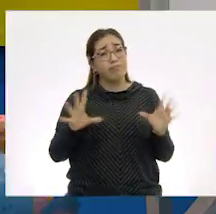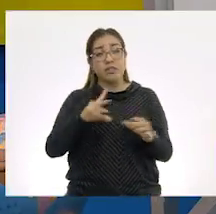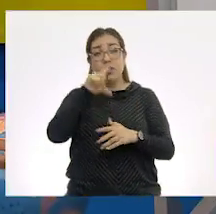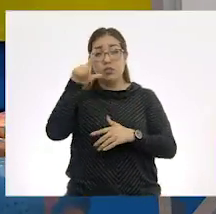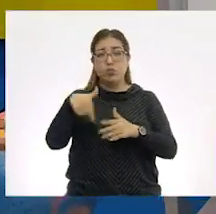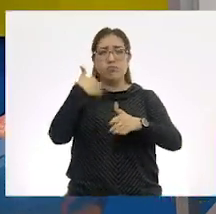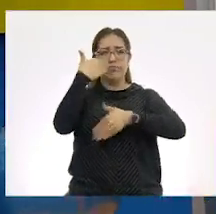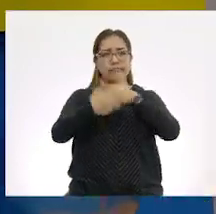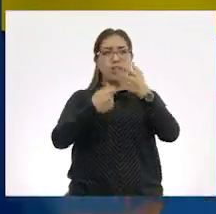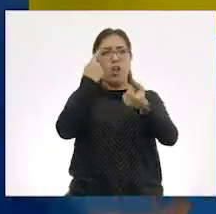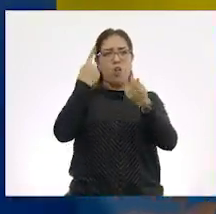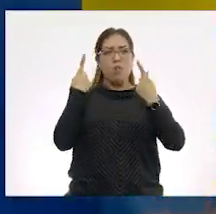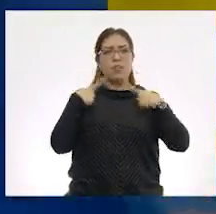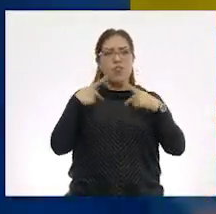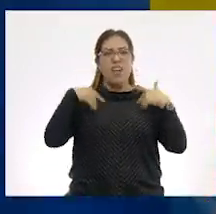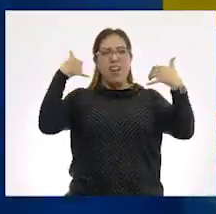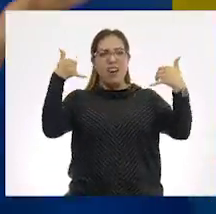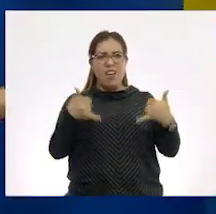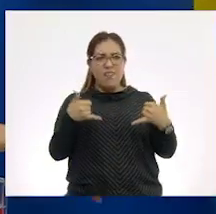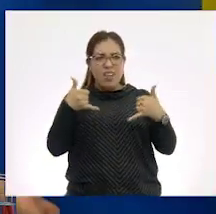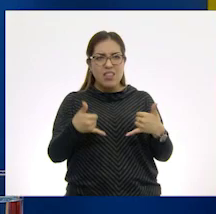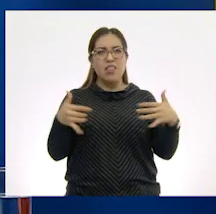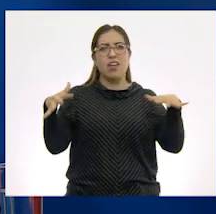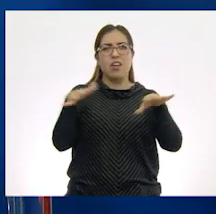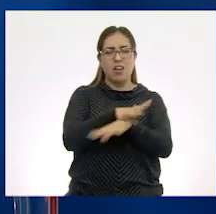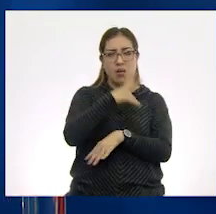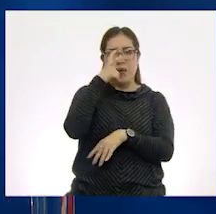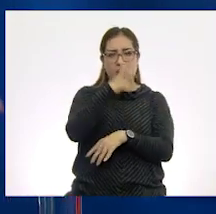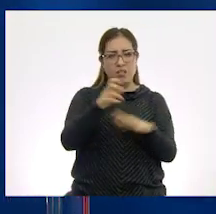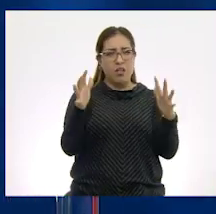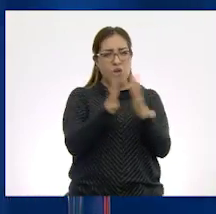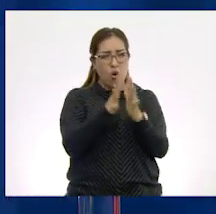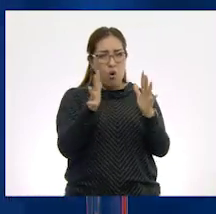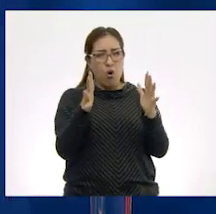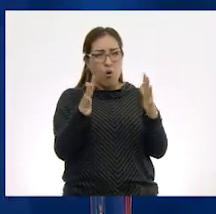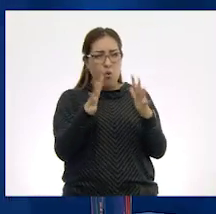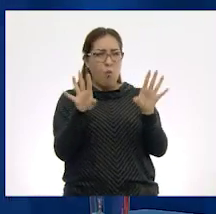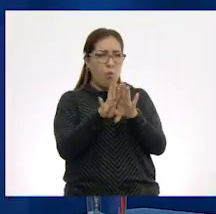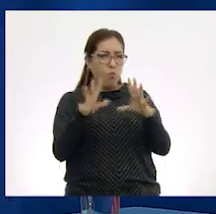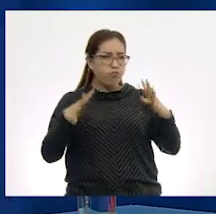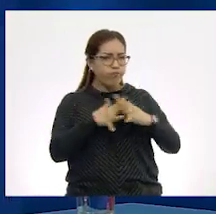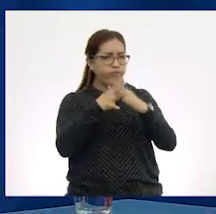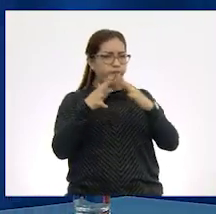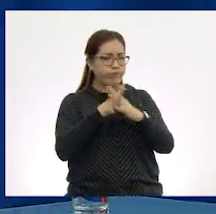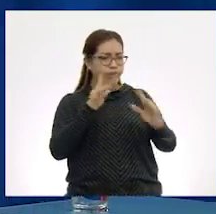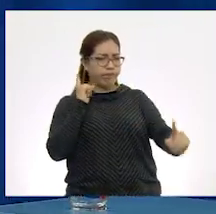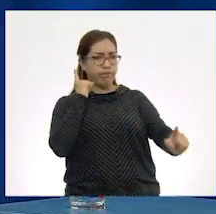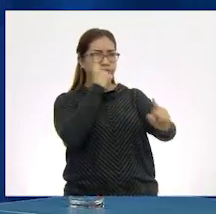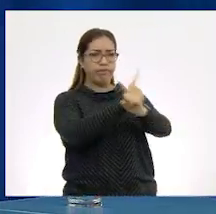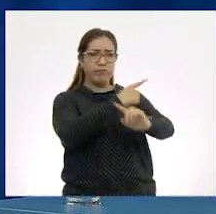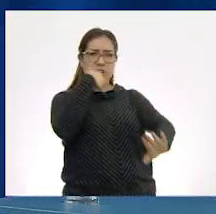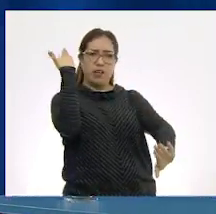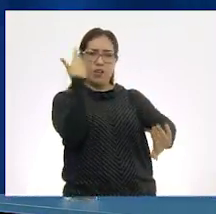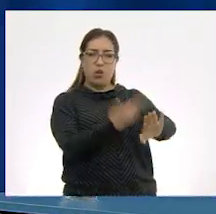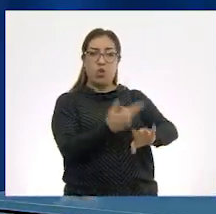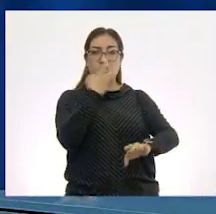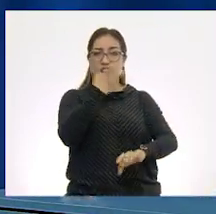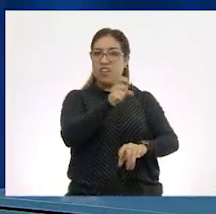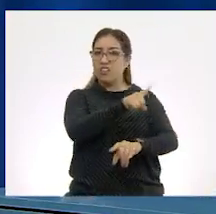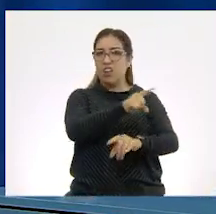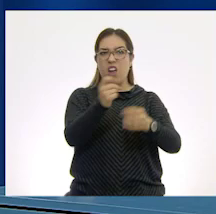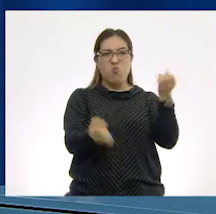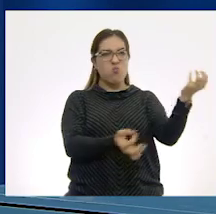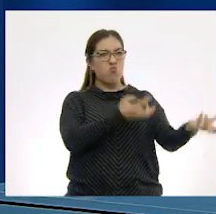algunos rebeldes le dieron batalla a la dinastía Shang. Los rebeldes ganaron y dejaron al palacio Shang